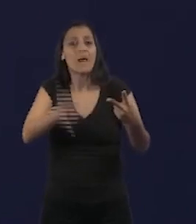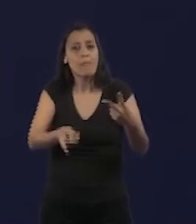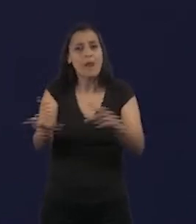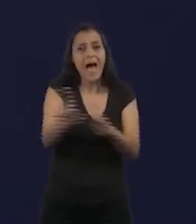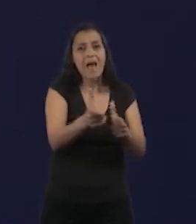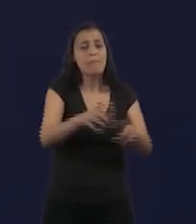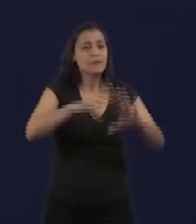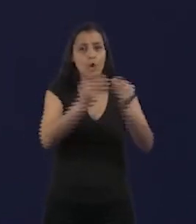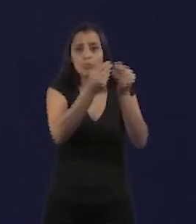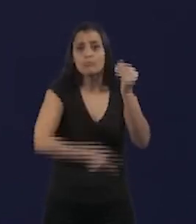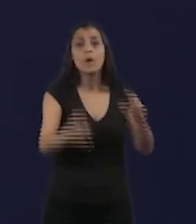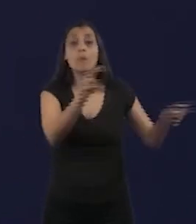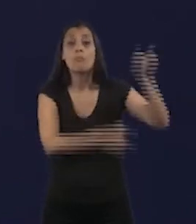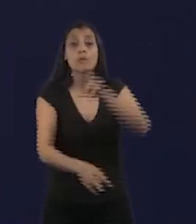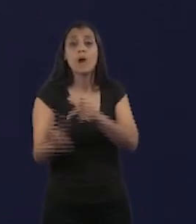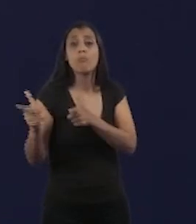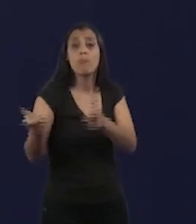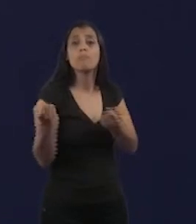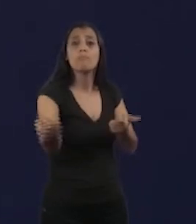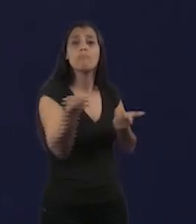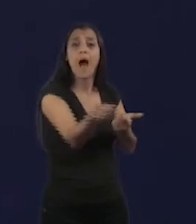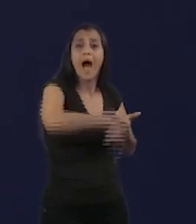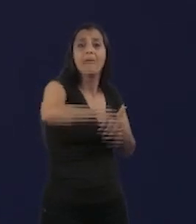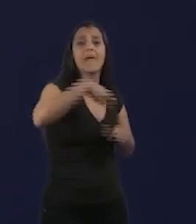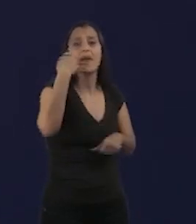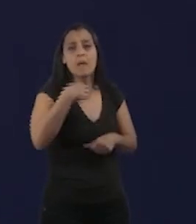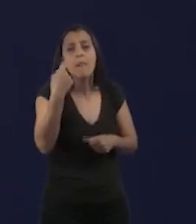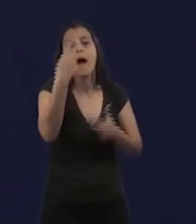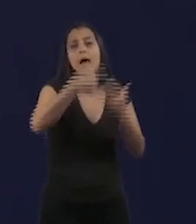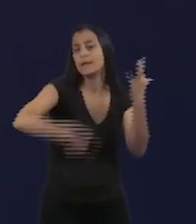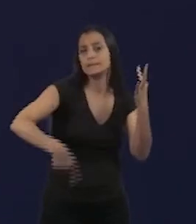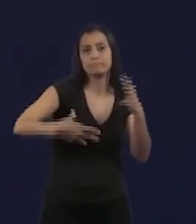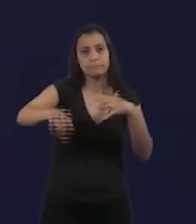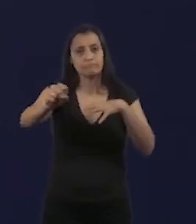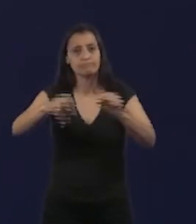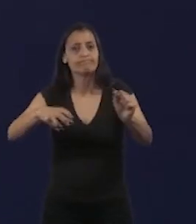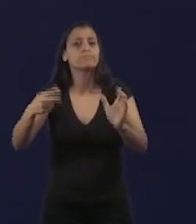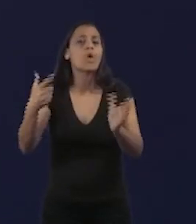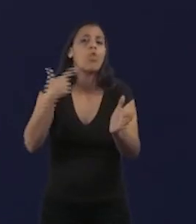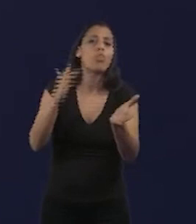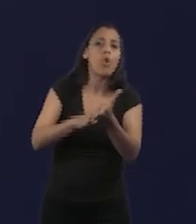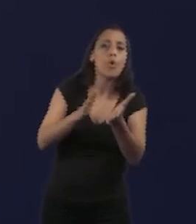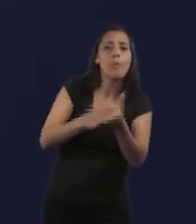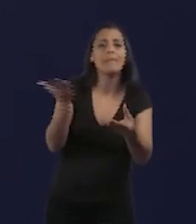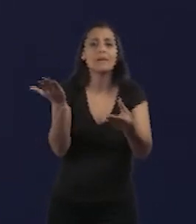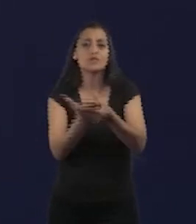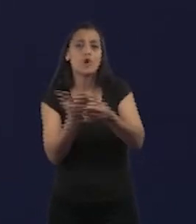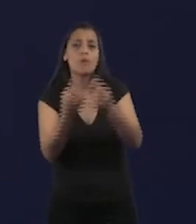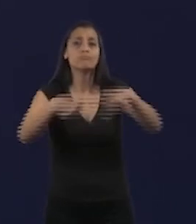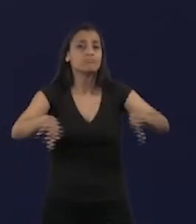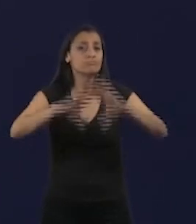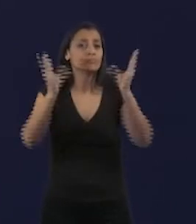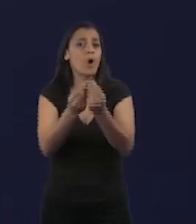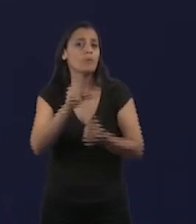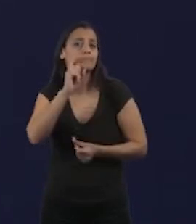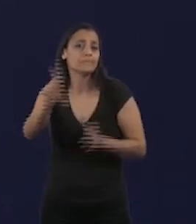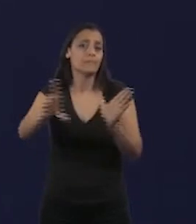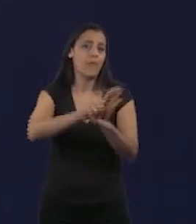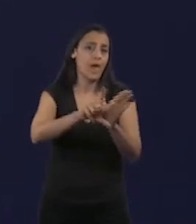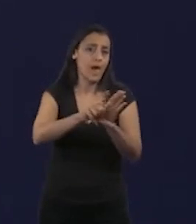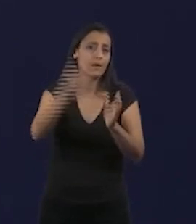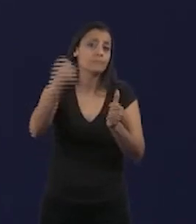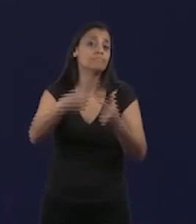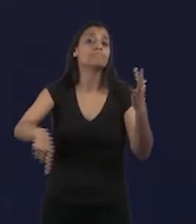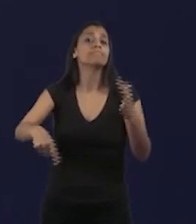utilizaban para la matanza de especies dispositivos electrónicos bueno y toda documentación muy variada que